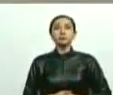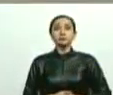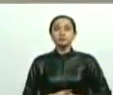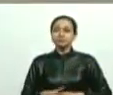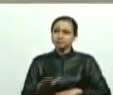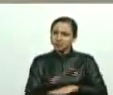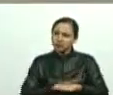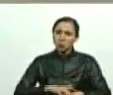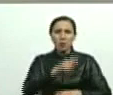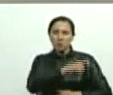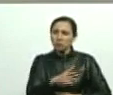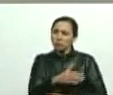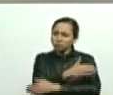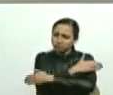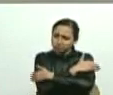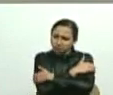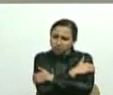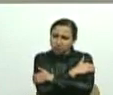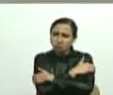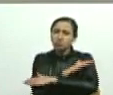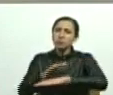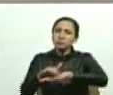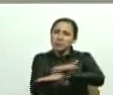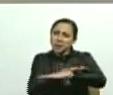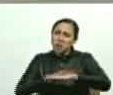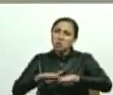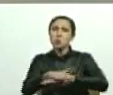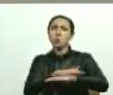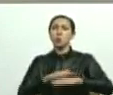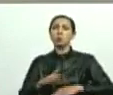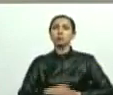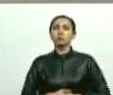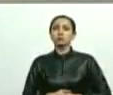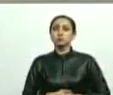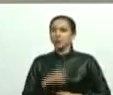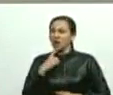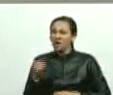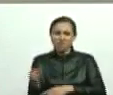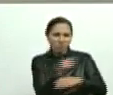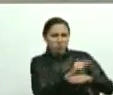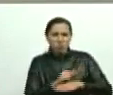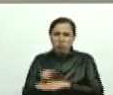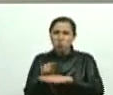Perdonarse mutuamente. Si alguno dijo algo por aquí o alguno dijo algo por allá.